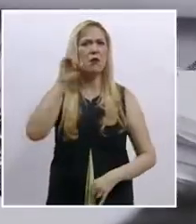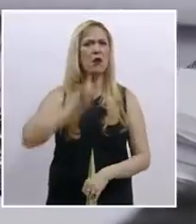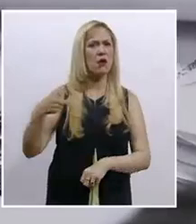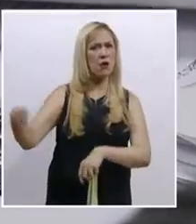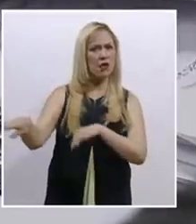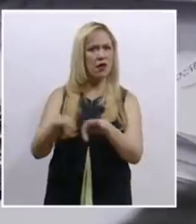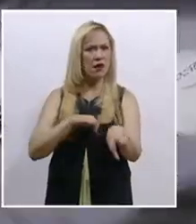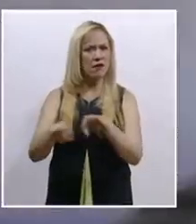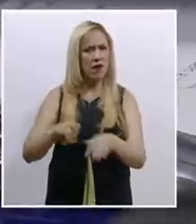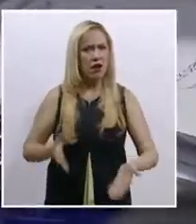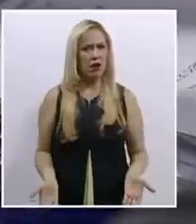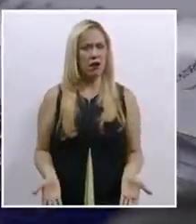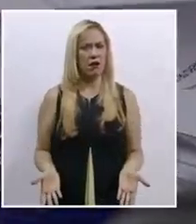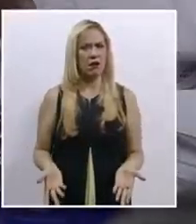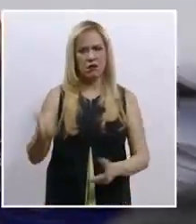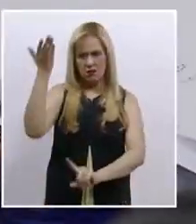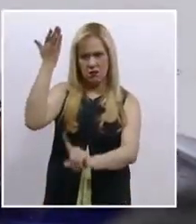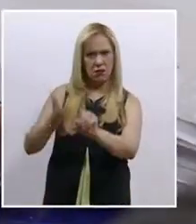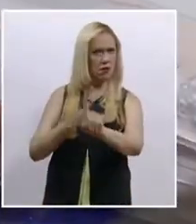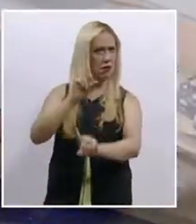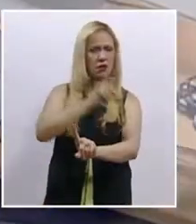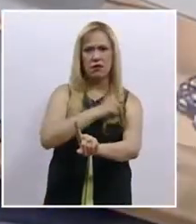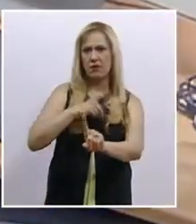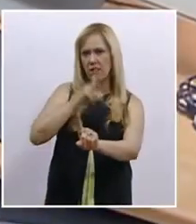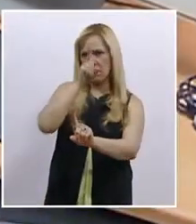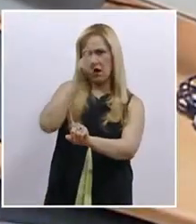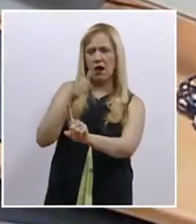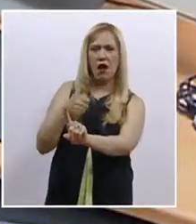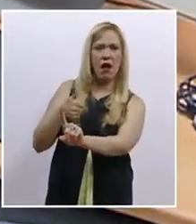Sánchez Hernández en su integridad física y en